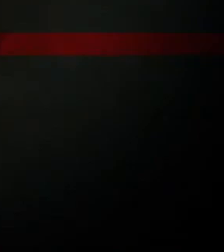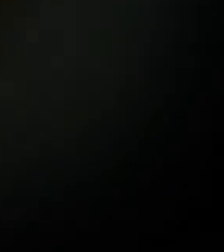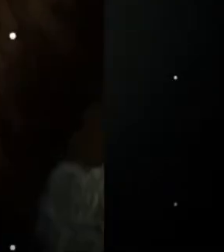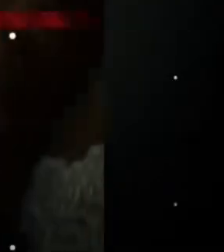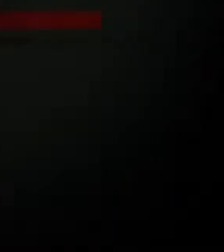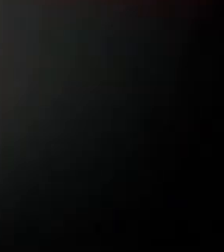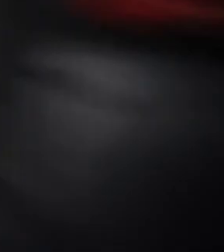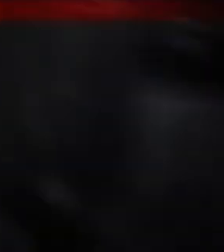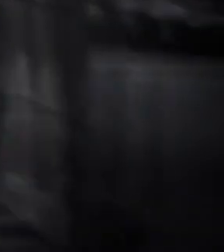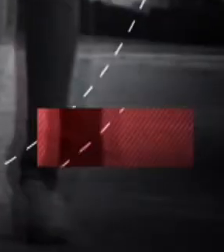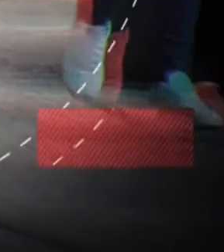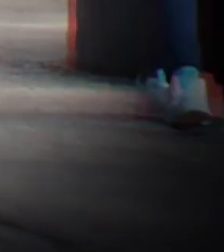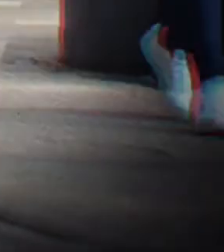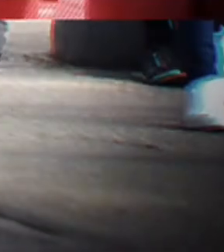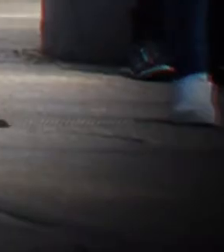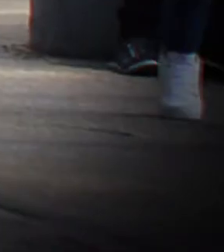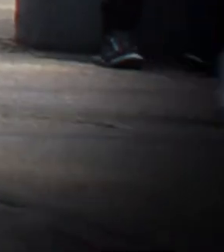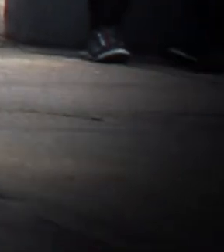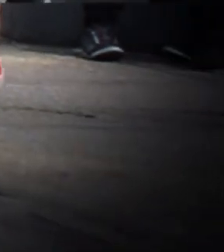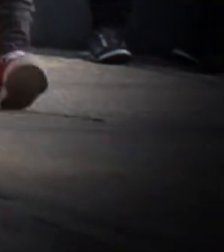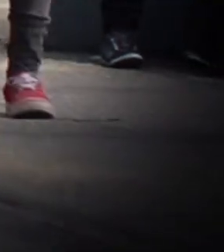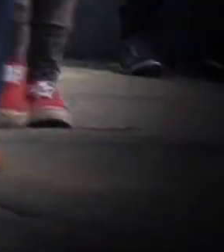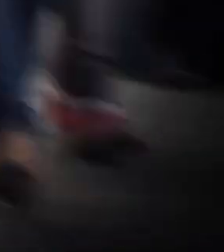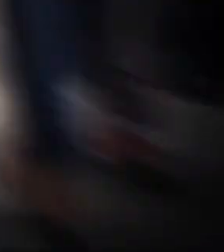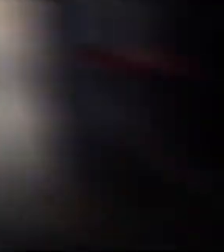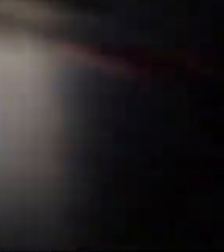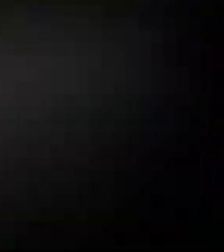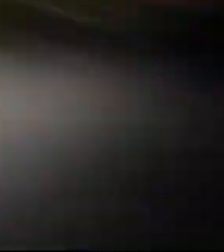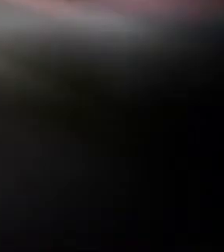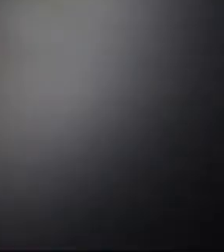NotiGuapo, con enfoque universitario.